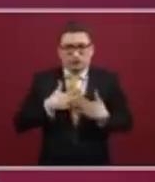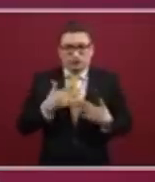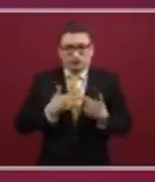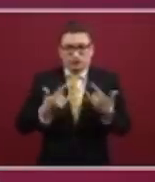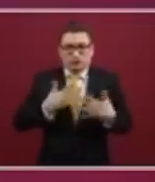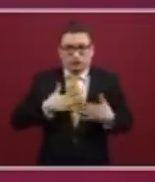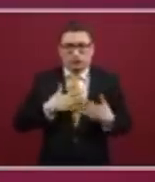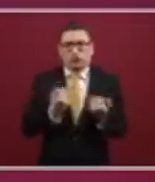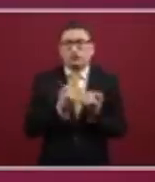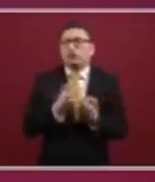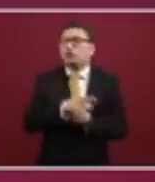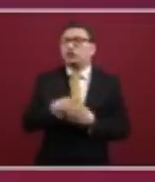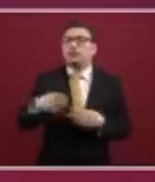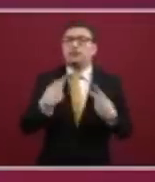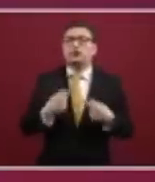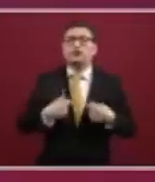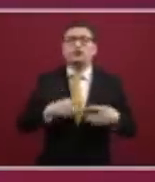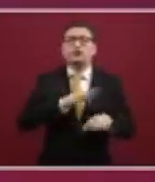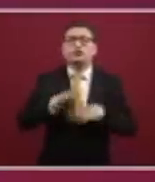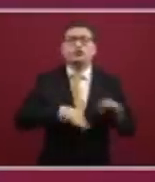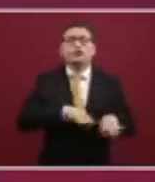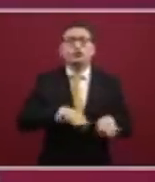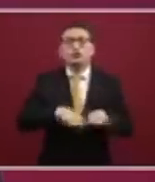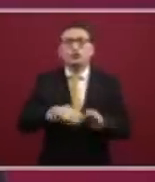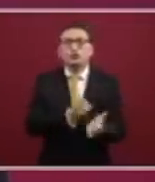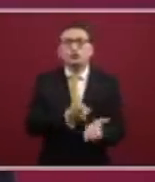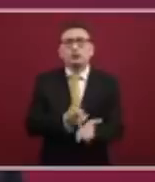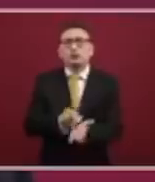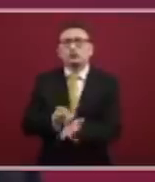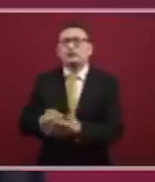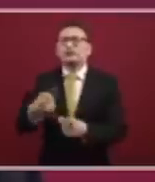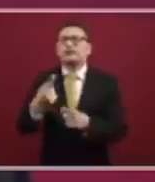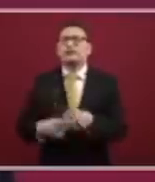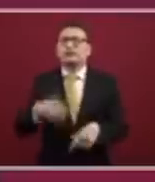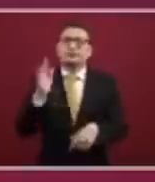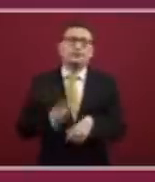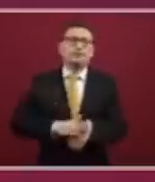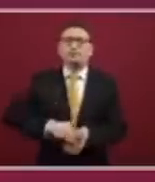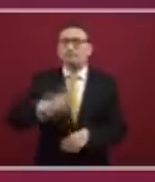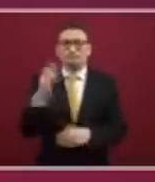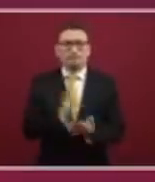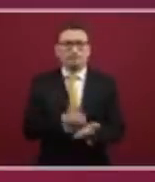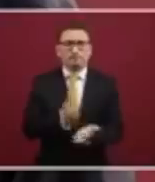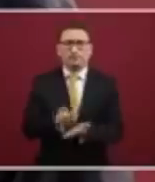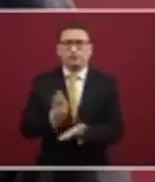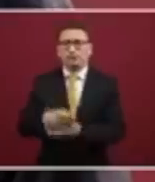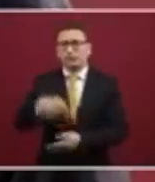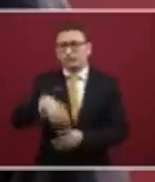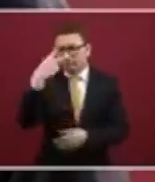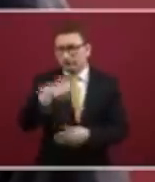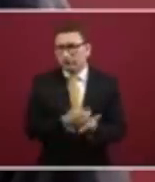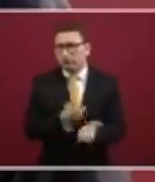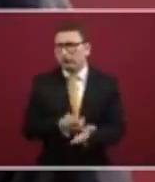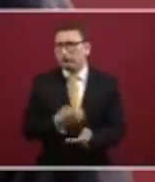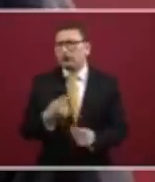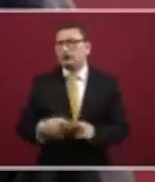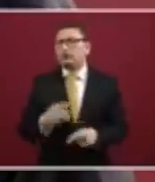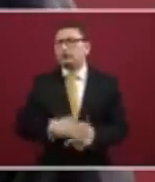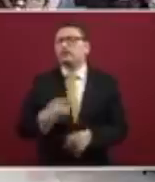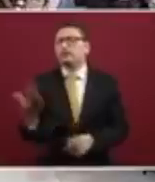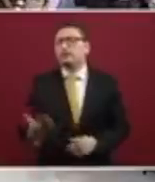los trabajadores. ¿Quiénes pagan más impuestos sobre la renta en México?